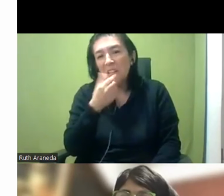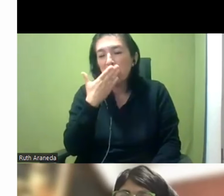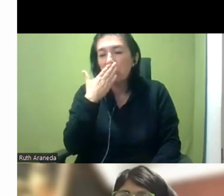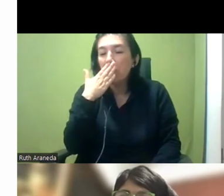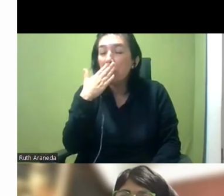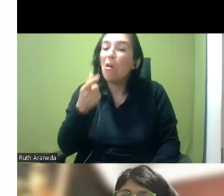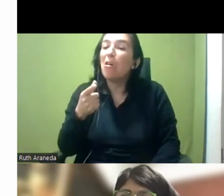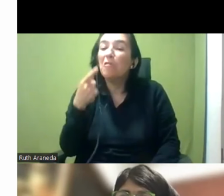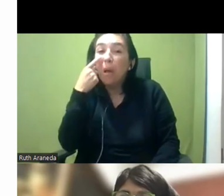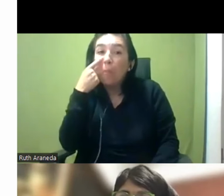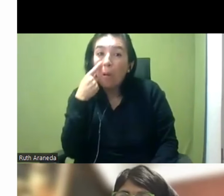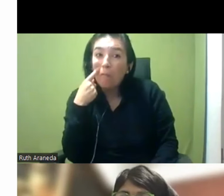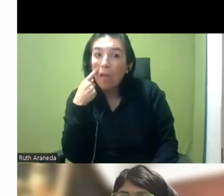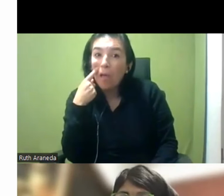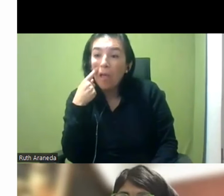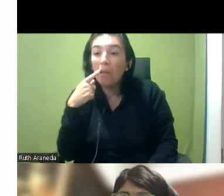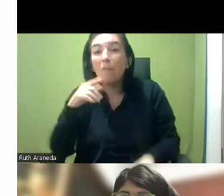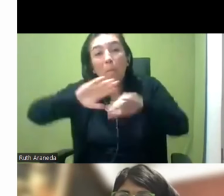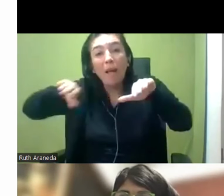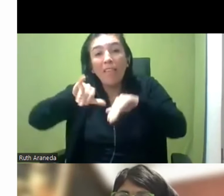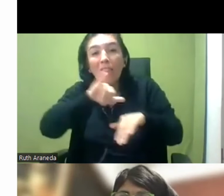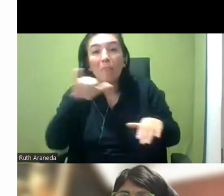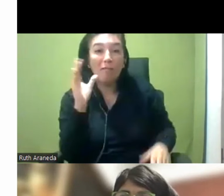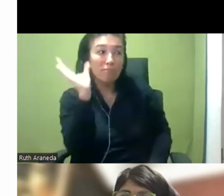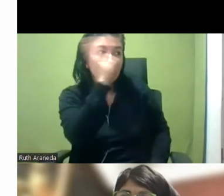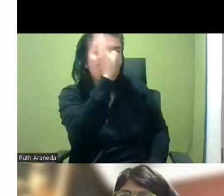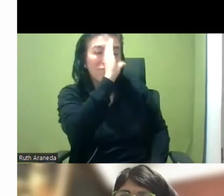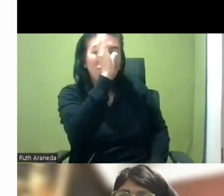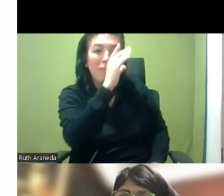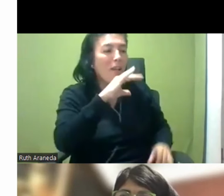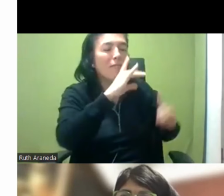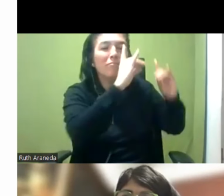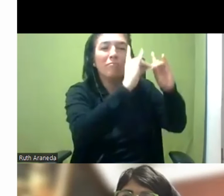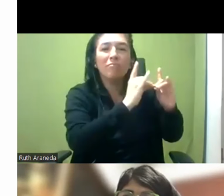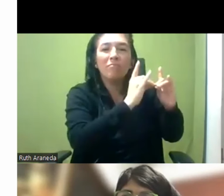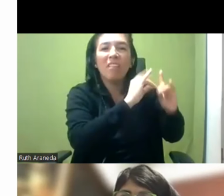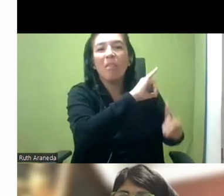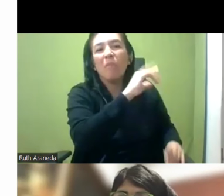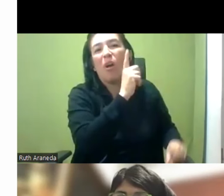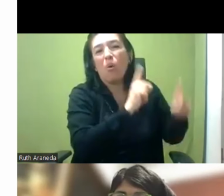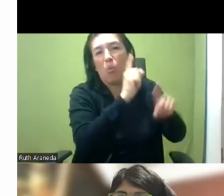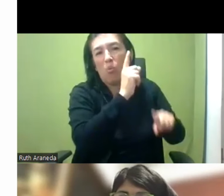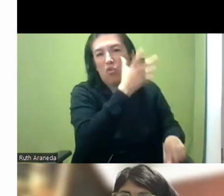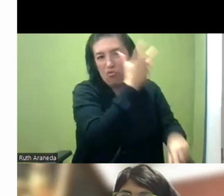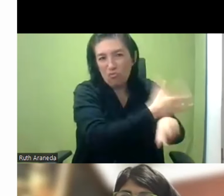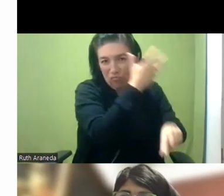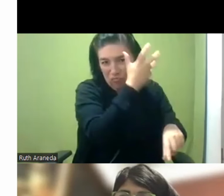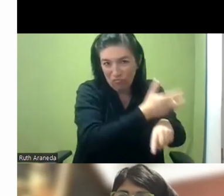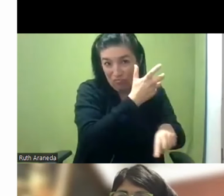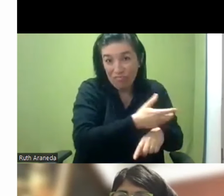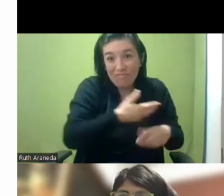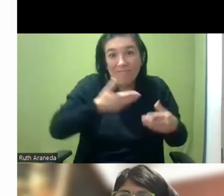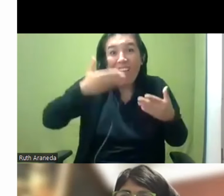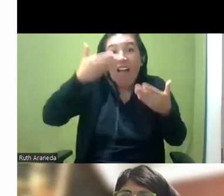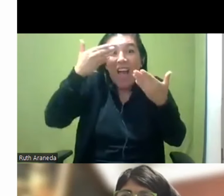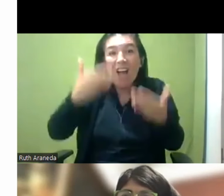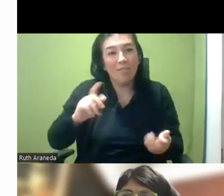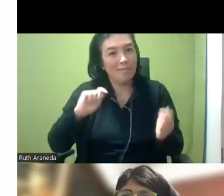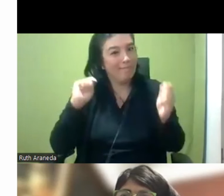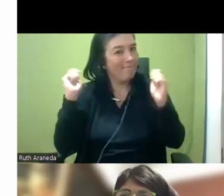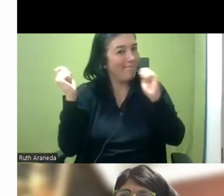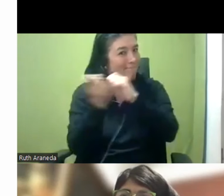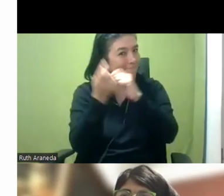entonces. Pero eso ha cambiado, eso ha Ah, cambiado. Ahora hay legislación al respecto. Nadie puede,